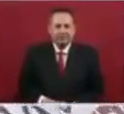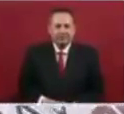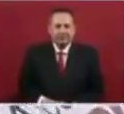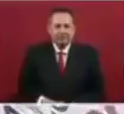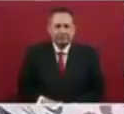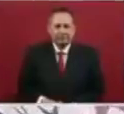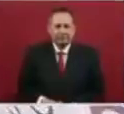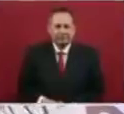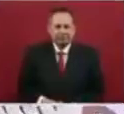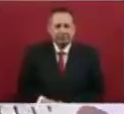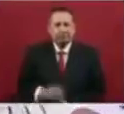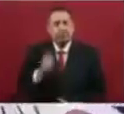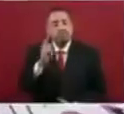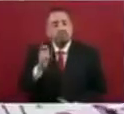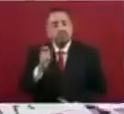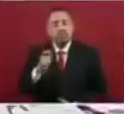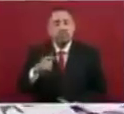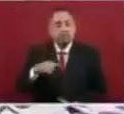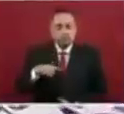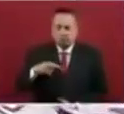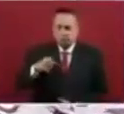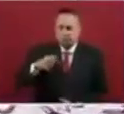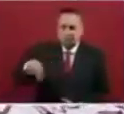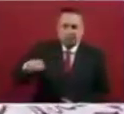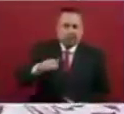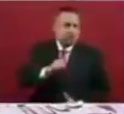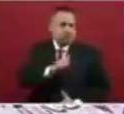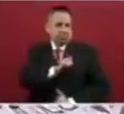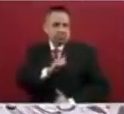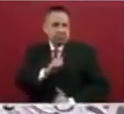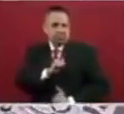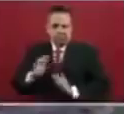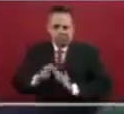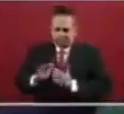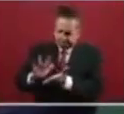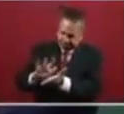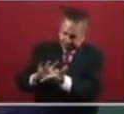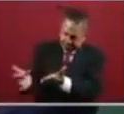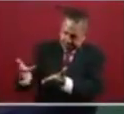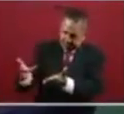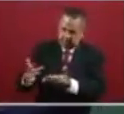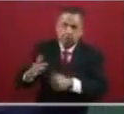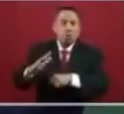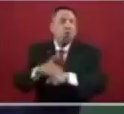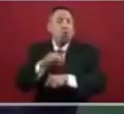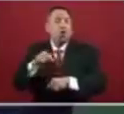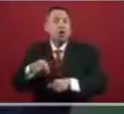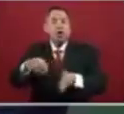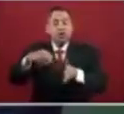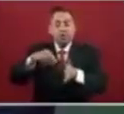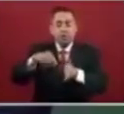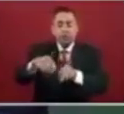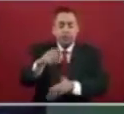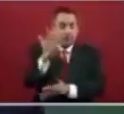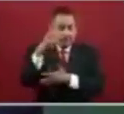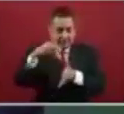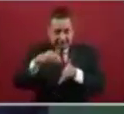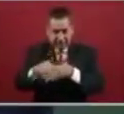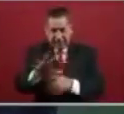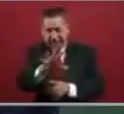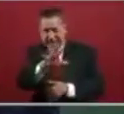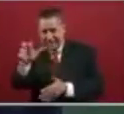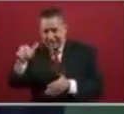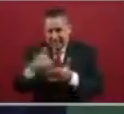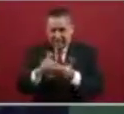Tengo que agradecer al ejército, porque para sembrar estas más de 500 mil